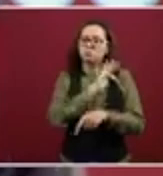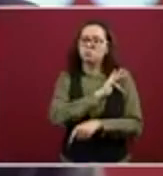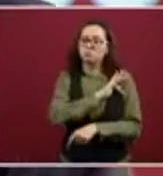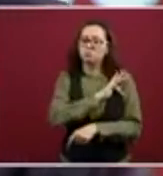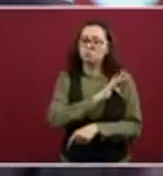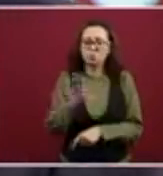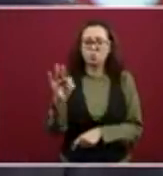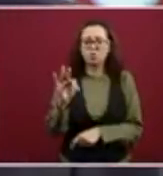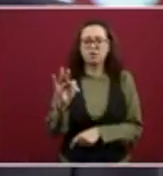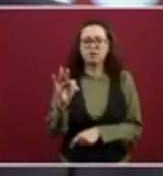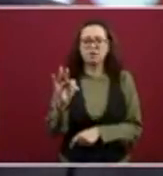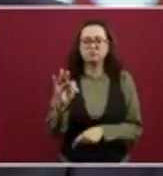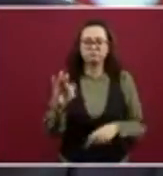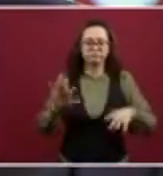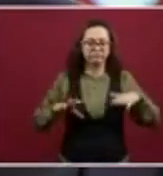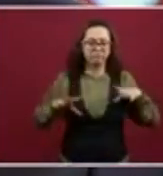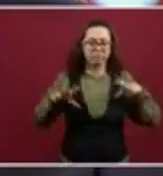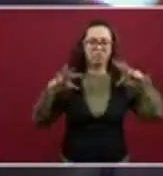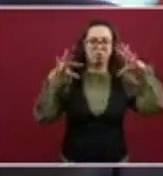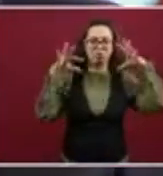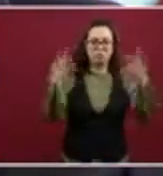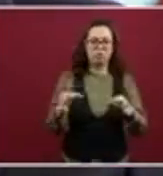un organismo